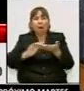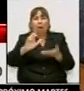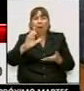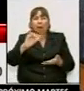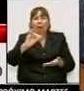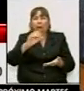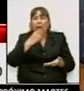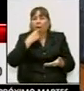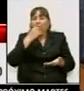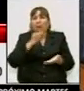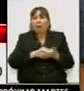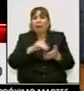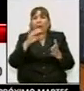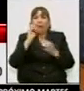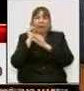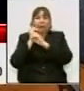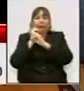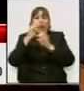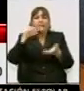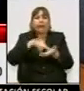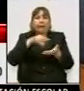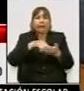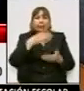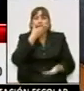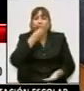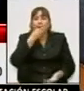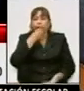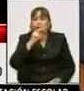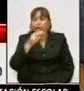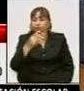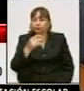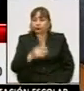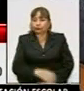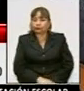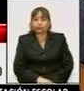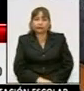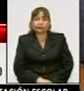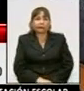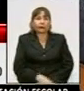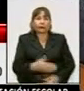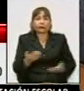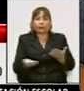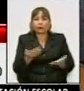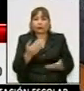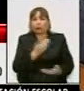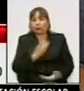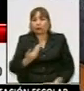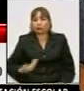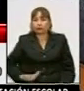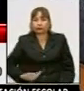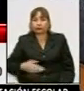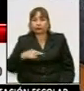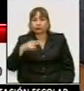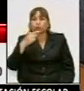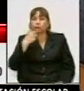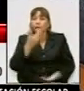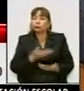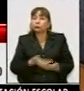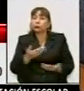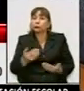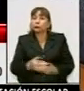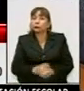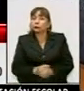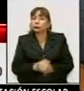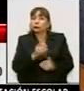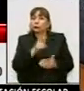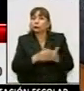tres meses, octubre, noviembre, diciembre del 18. ¿Y qué cargos ha desempeñado en el gobierno regional del Callao durante la actual gestión y en